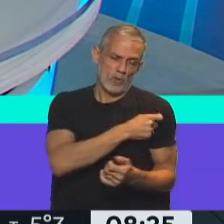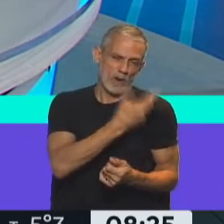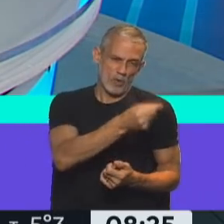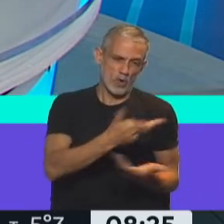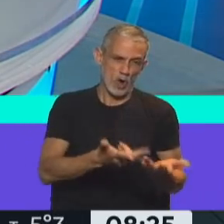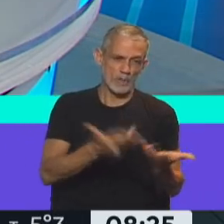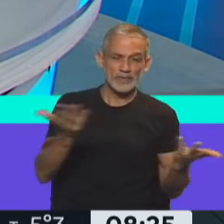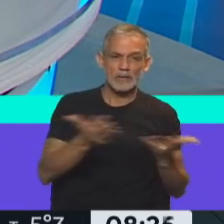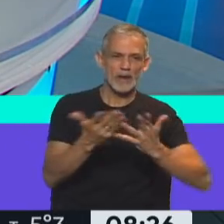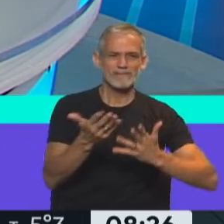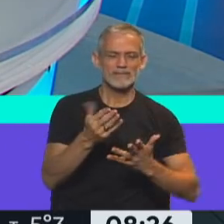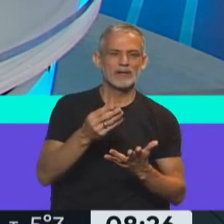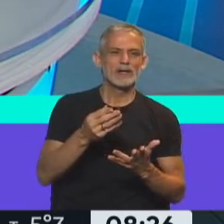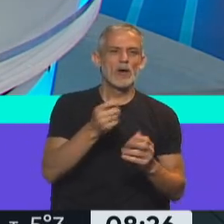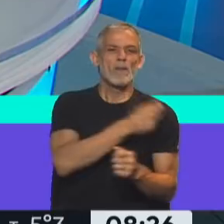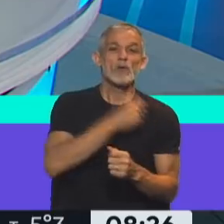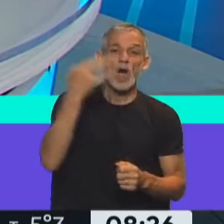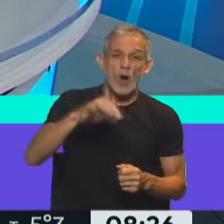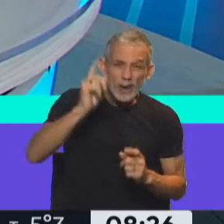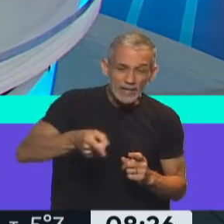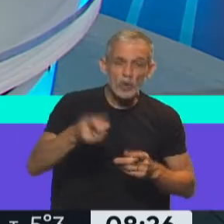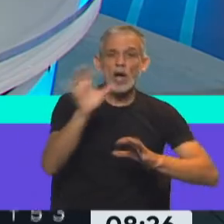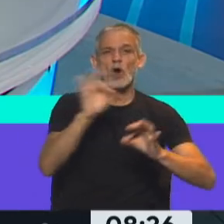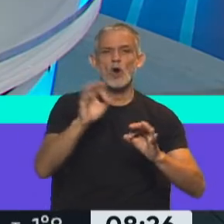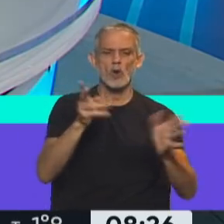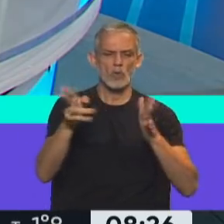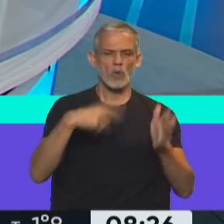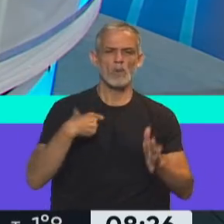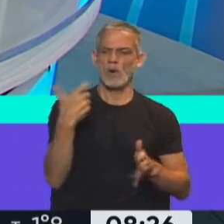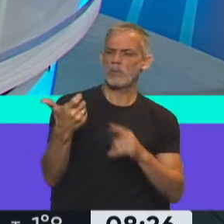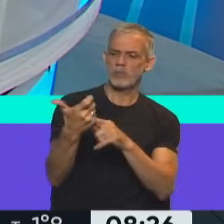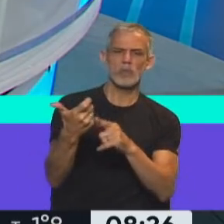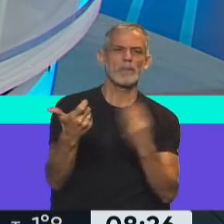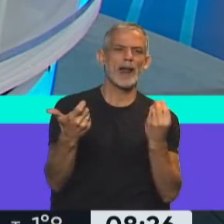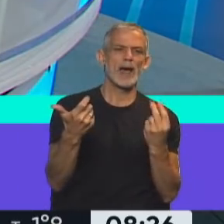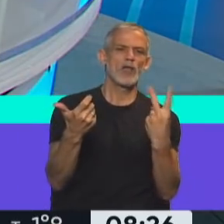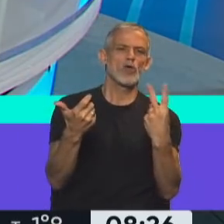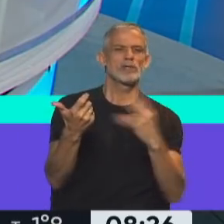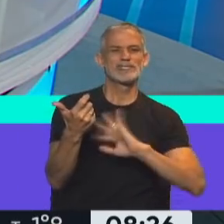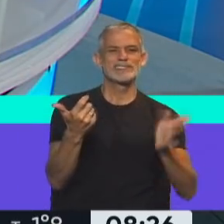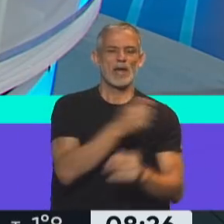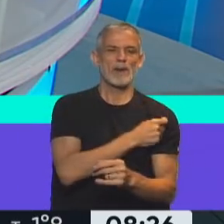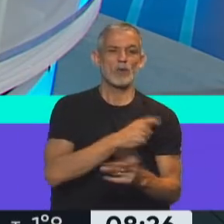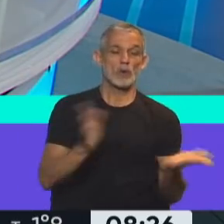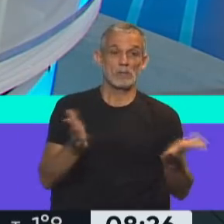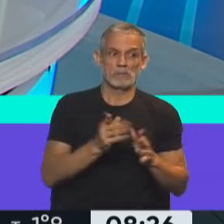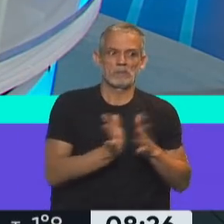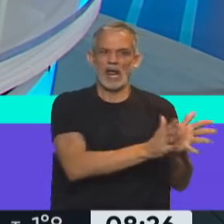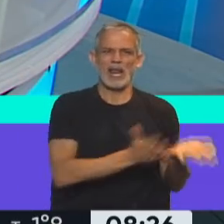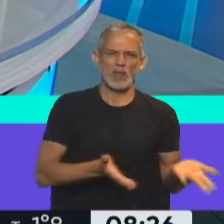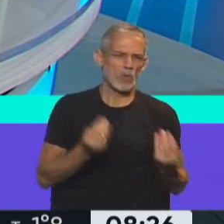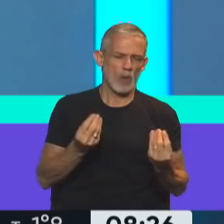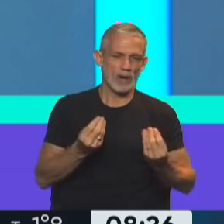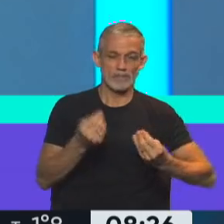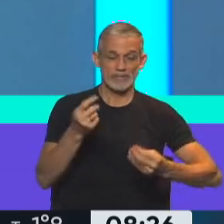es más fácil, llegar a una vacuna obligatoria o lograr un pase sanitario para quienes deciden no vacunarse, quedar un poquito al margen?